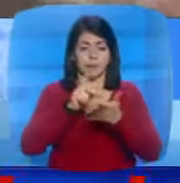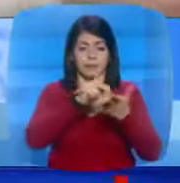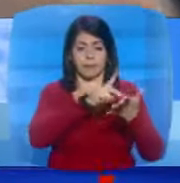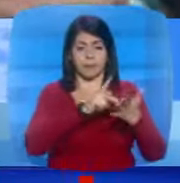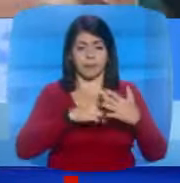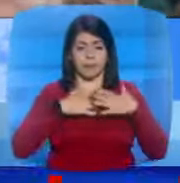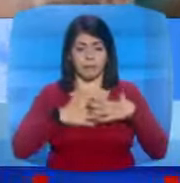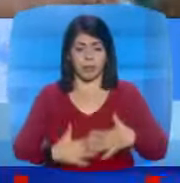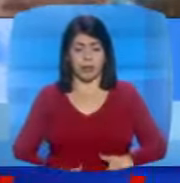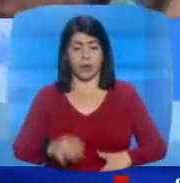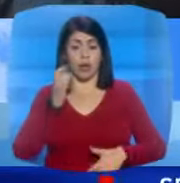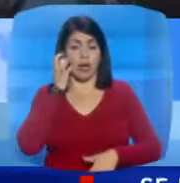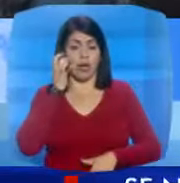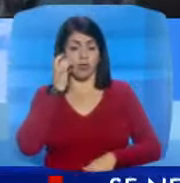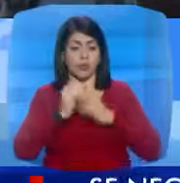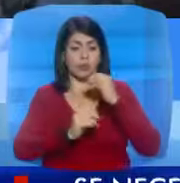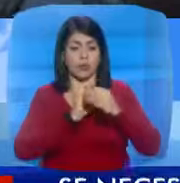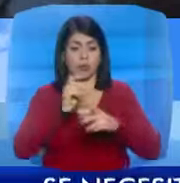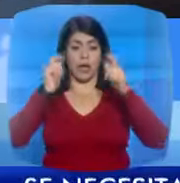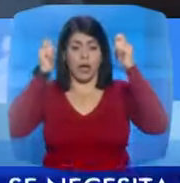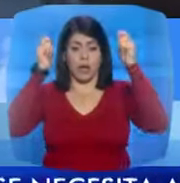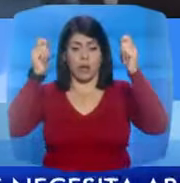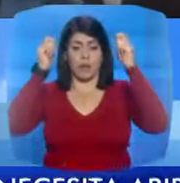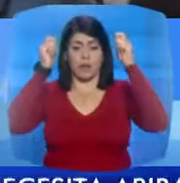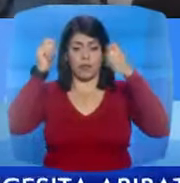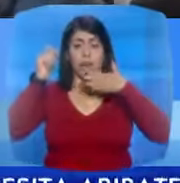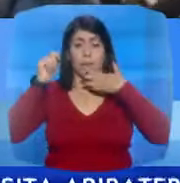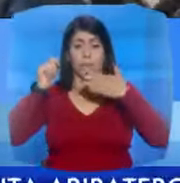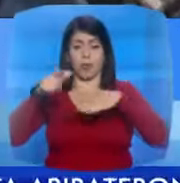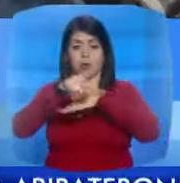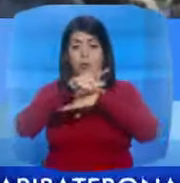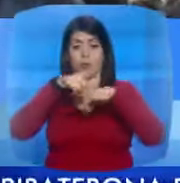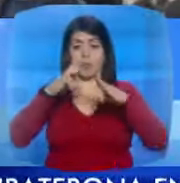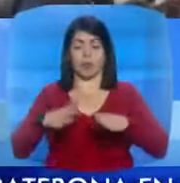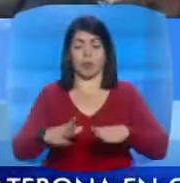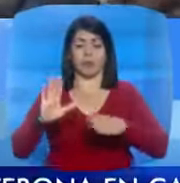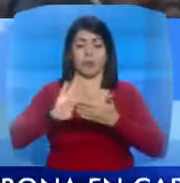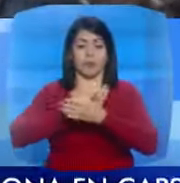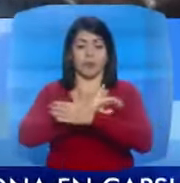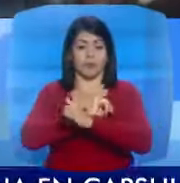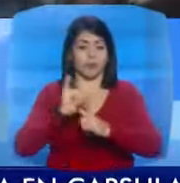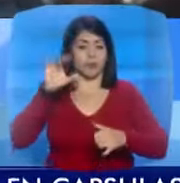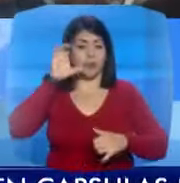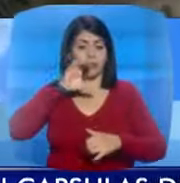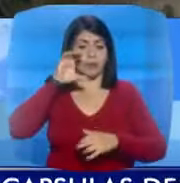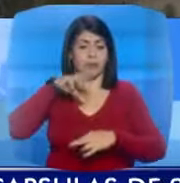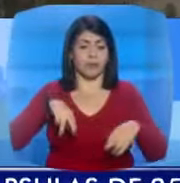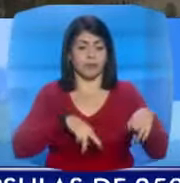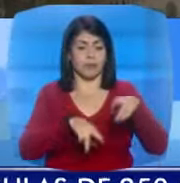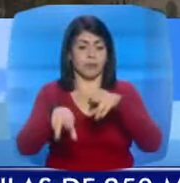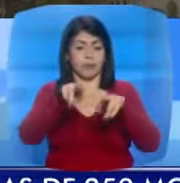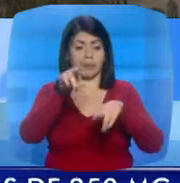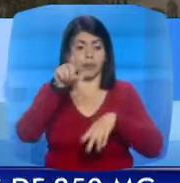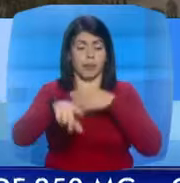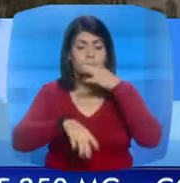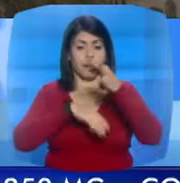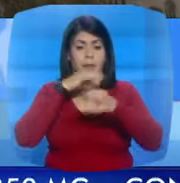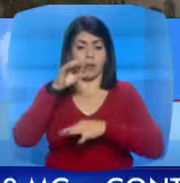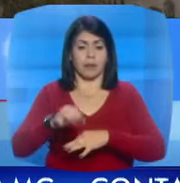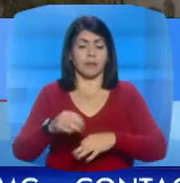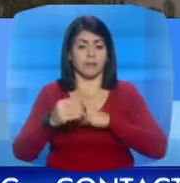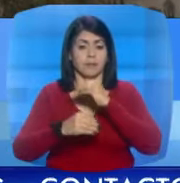participantes vestidos de azul y por llevar pancartas con exigencias al gobierno para que se termine la contaminación de ríos. Además de